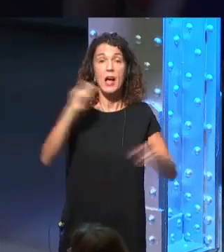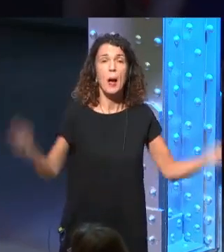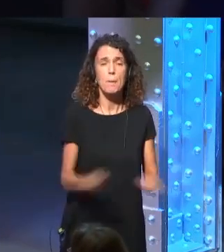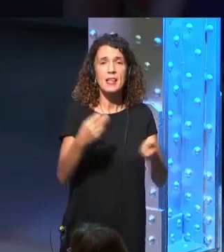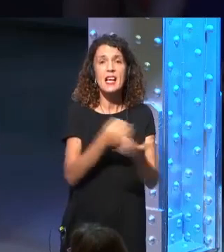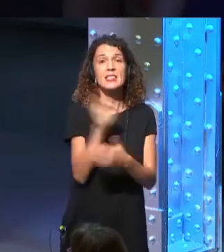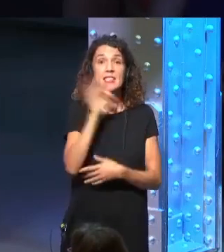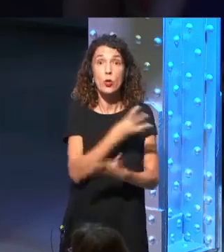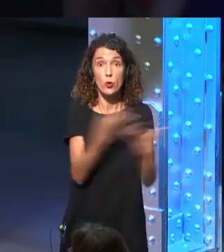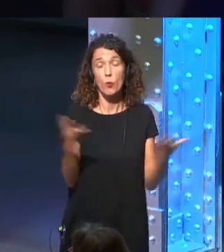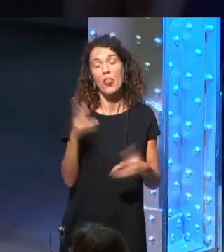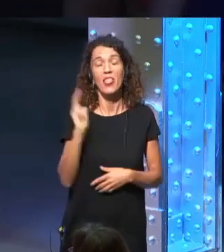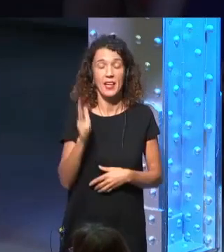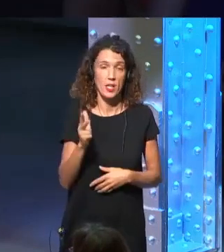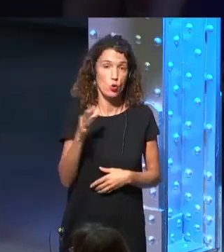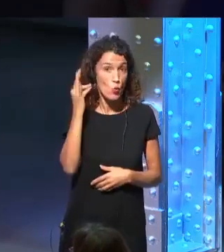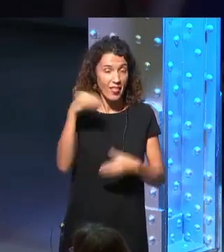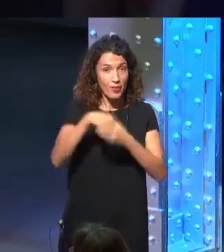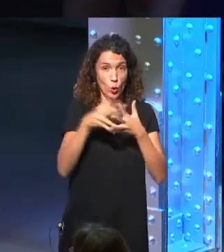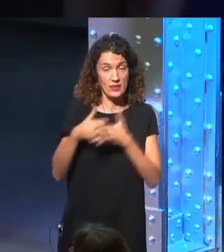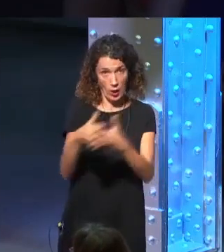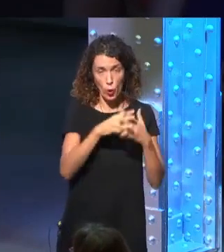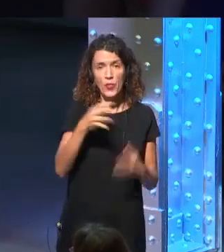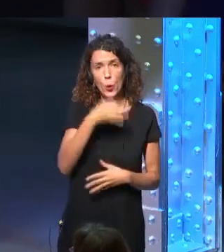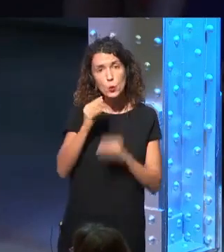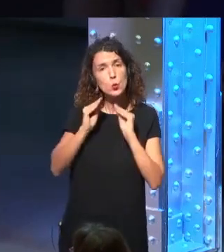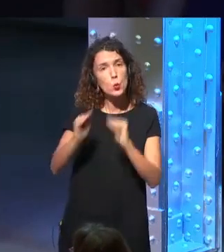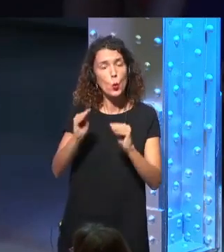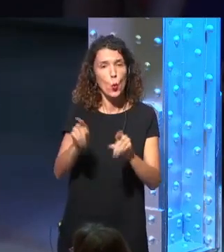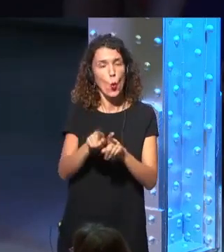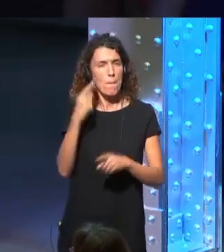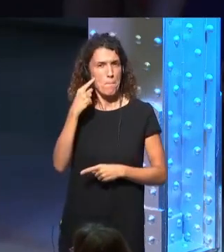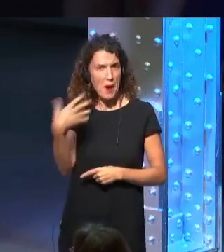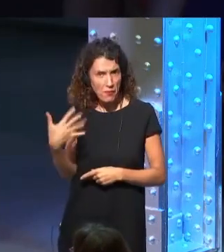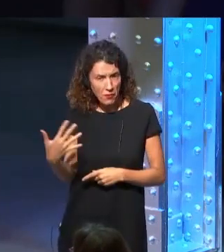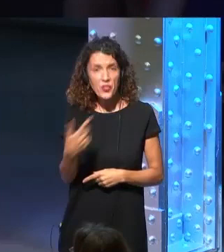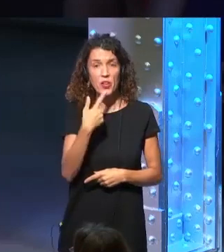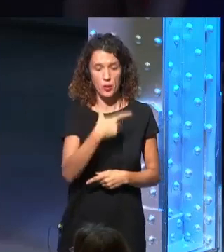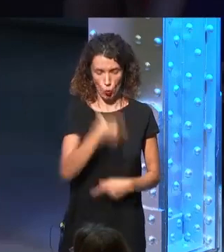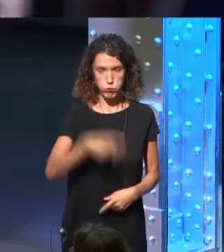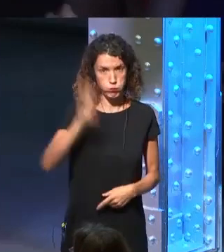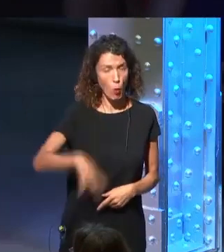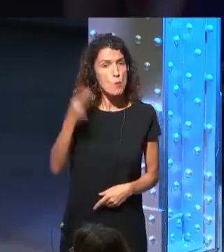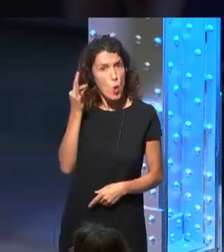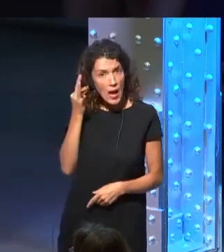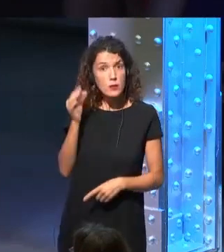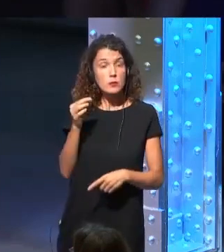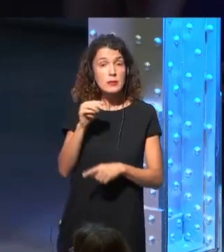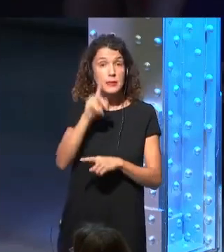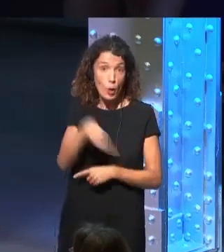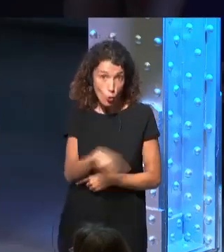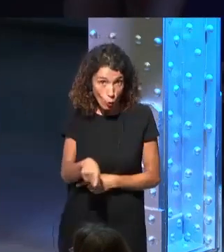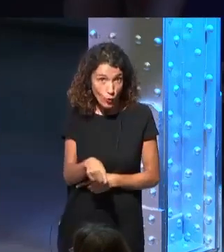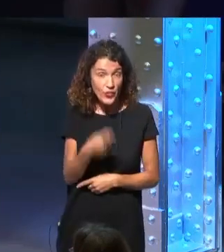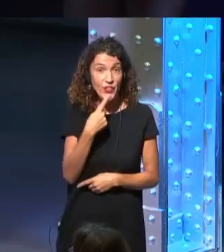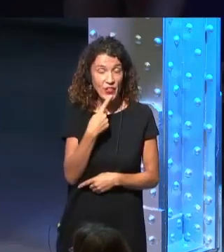por los derechos de las mujeres en Estados Unidos. Tiene un discurso muy famoso que es: soy yo una mujer, y